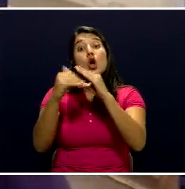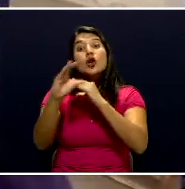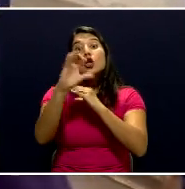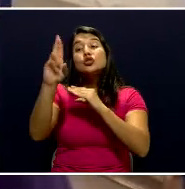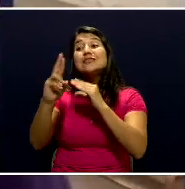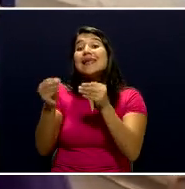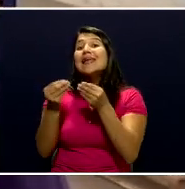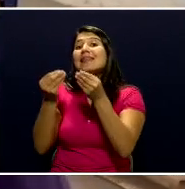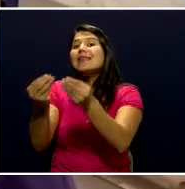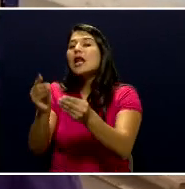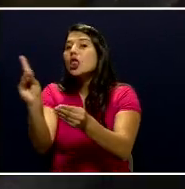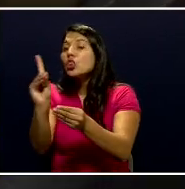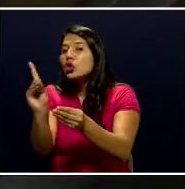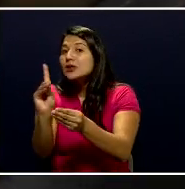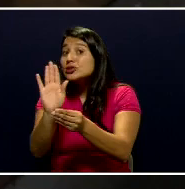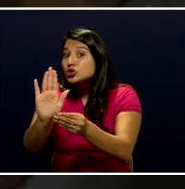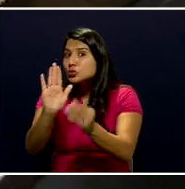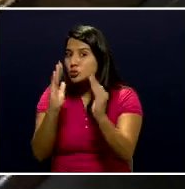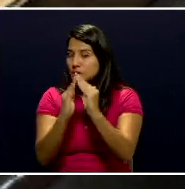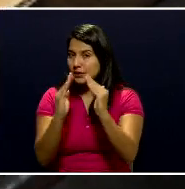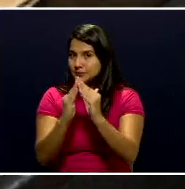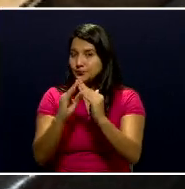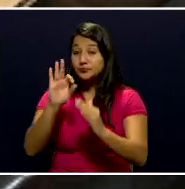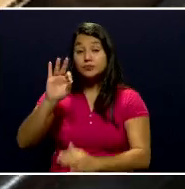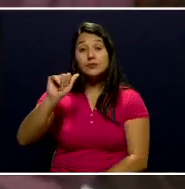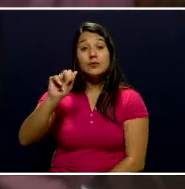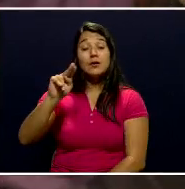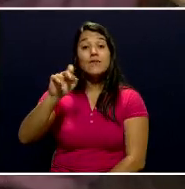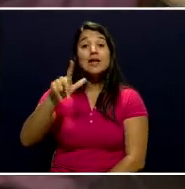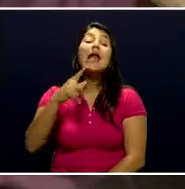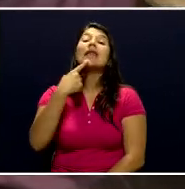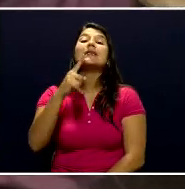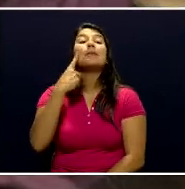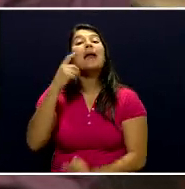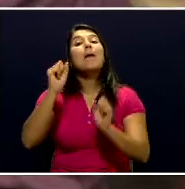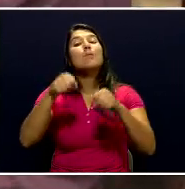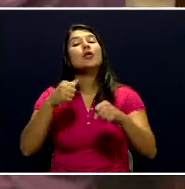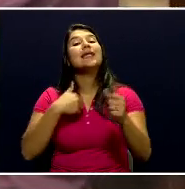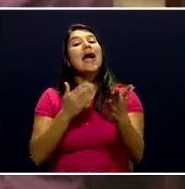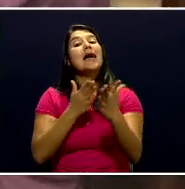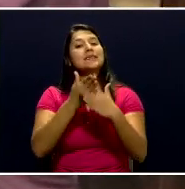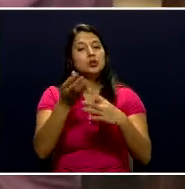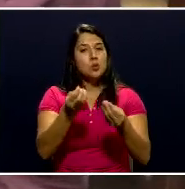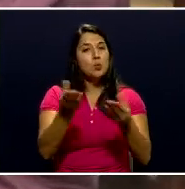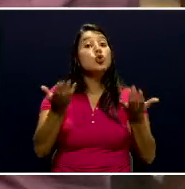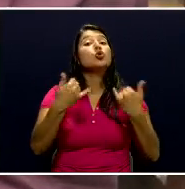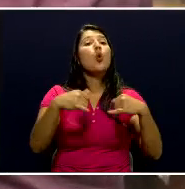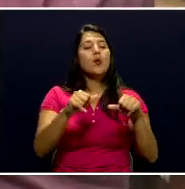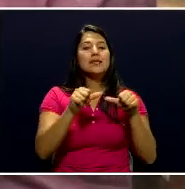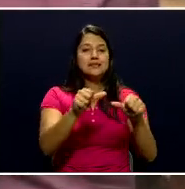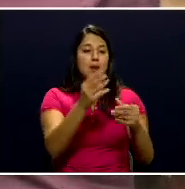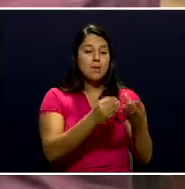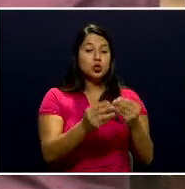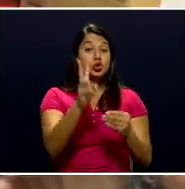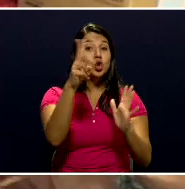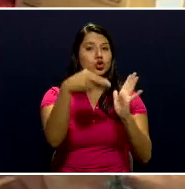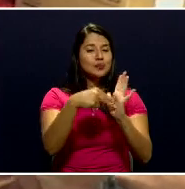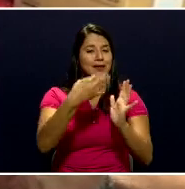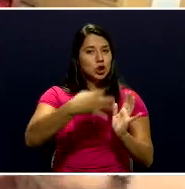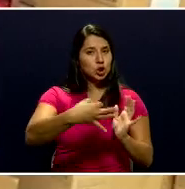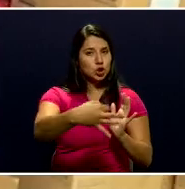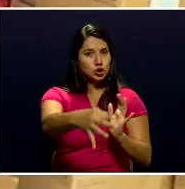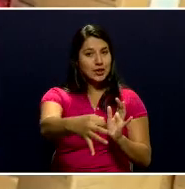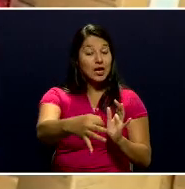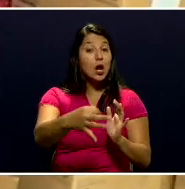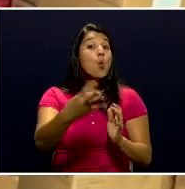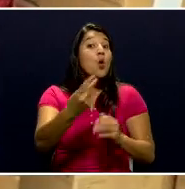realizar la entrega a domicilio. Por su parte, en la FANAL detallaron que para el acceso público se seguirán produciendo 2.000 unidades diarias por